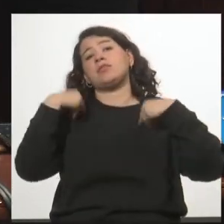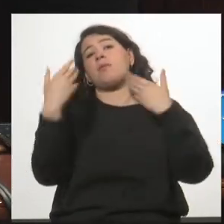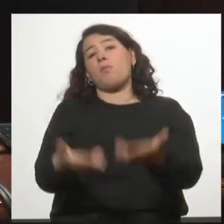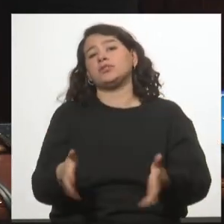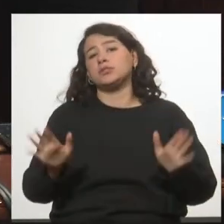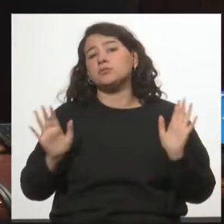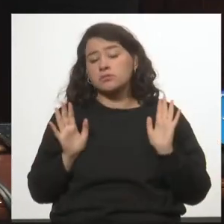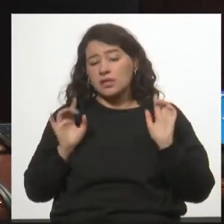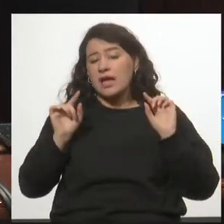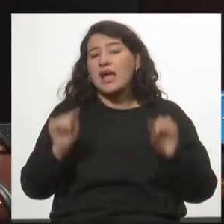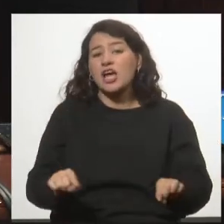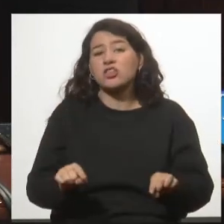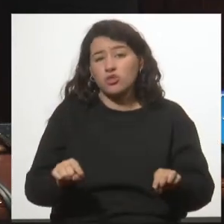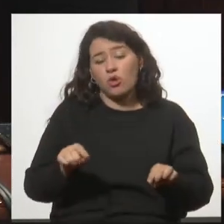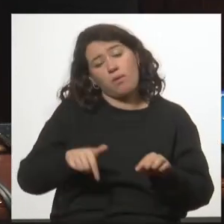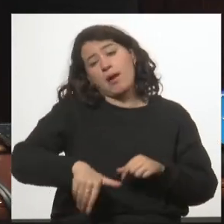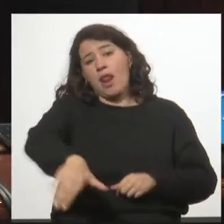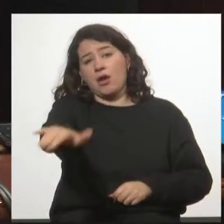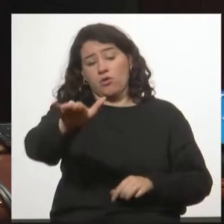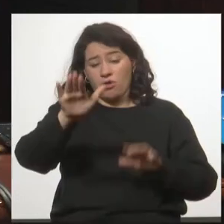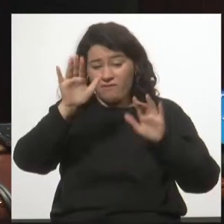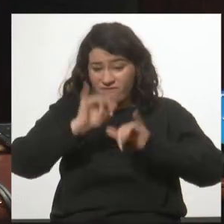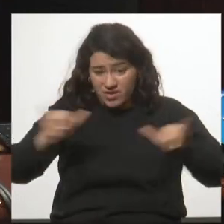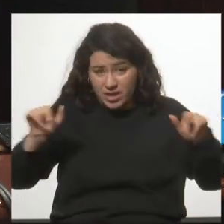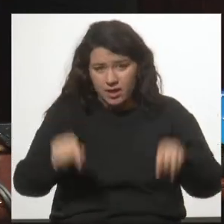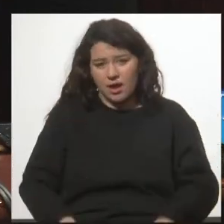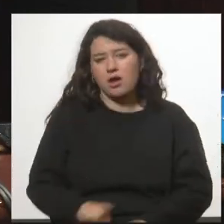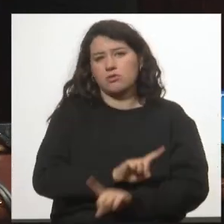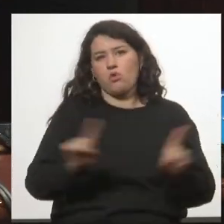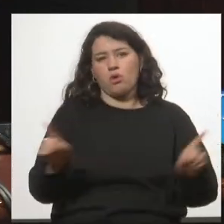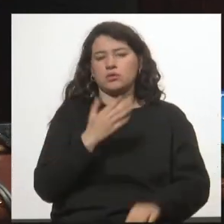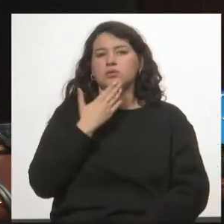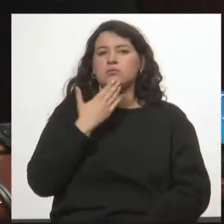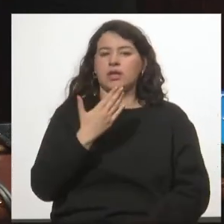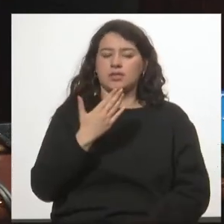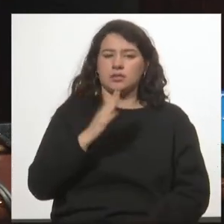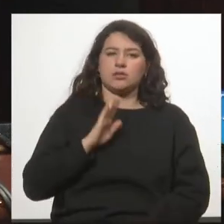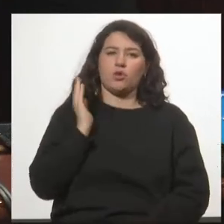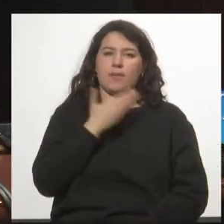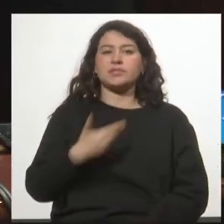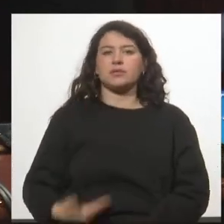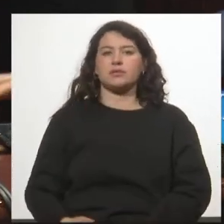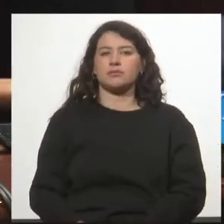esto va para largo no va a quedar así gracias será presidente